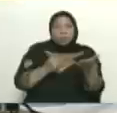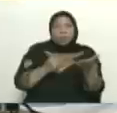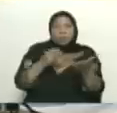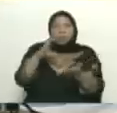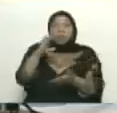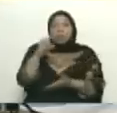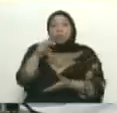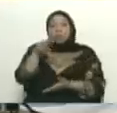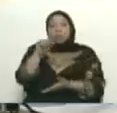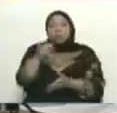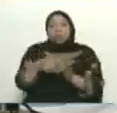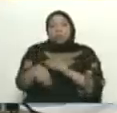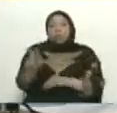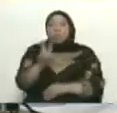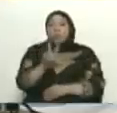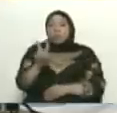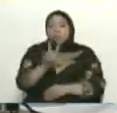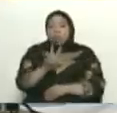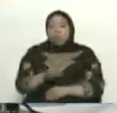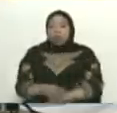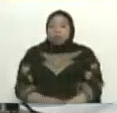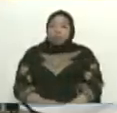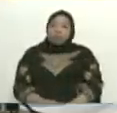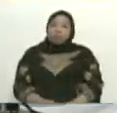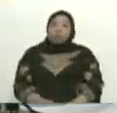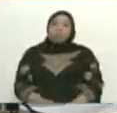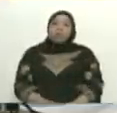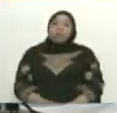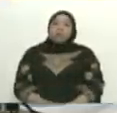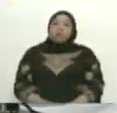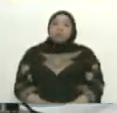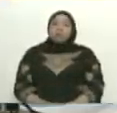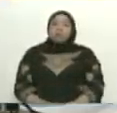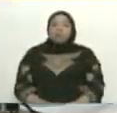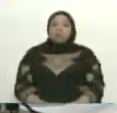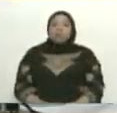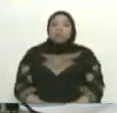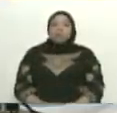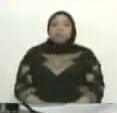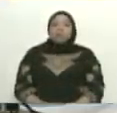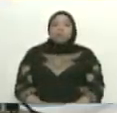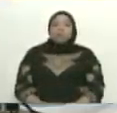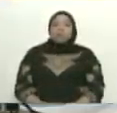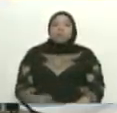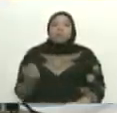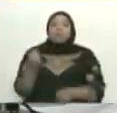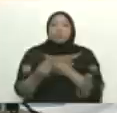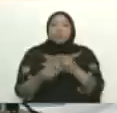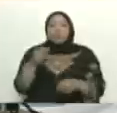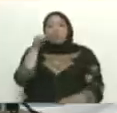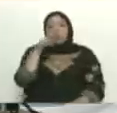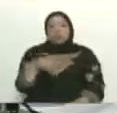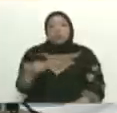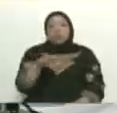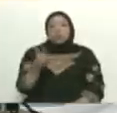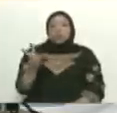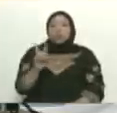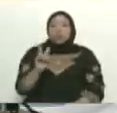Es el registro electoral venezolano, de los registros electorales más auditados en el planeta